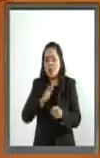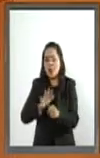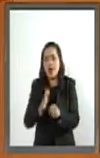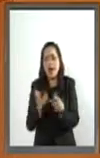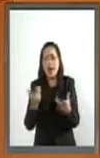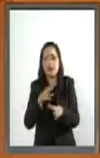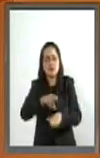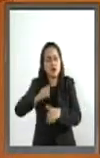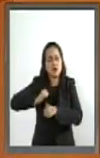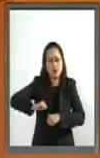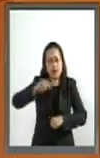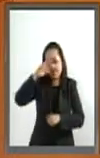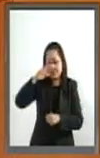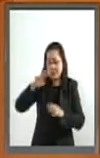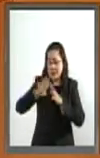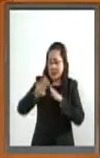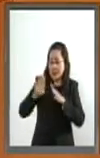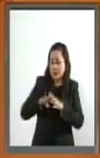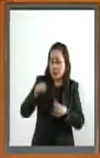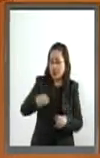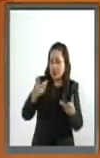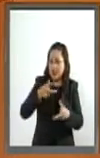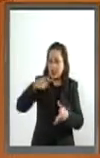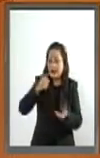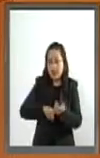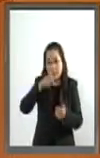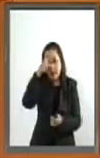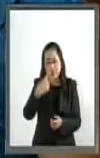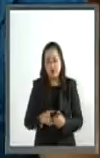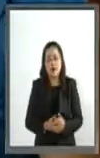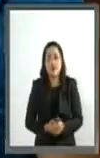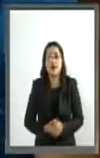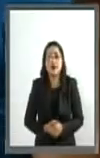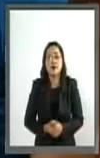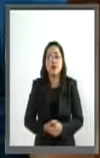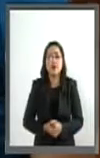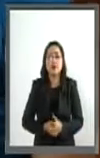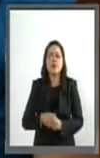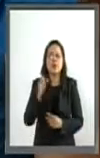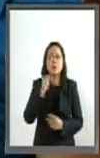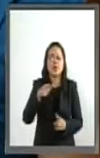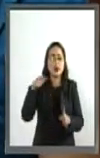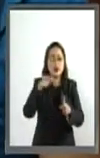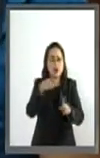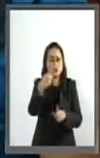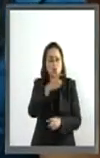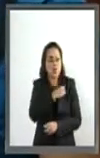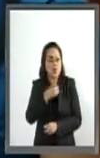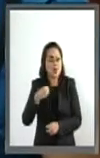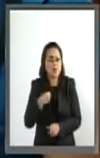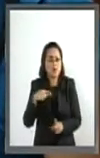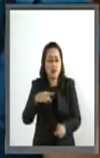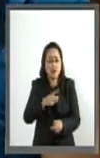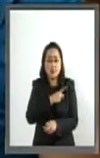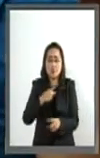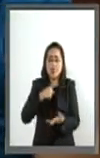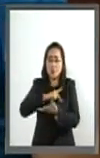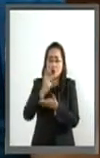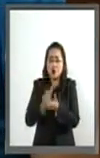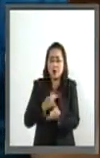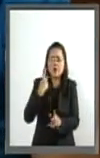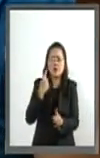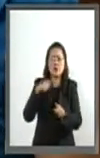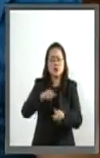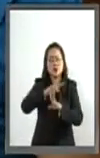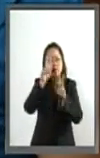realizados por las autoridades migratorias en el territorio nacional. También tiene la obligación de emitir políticas públicas en